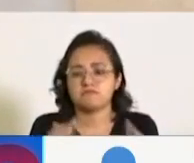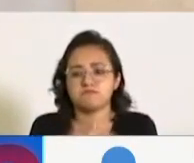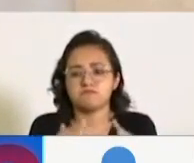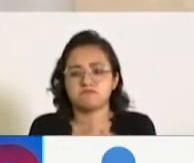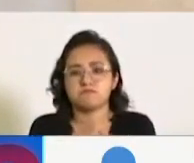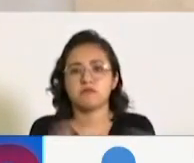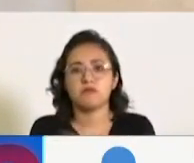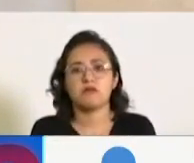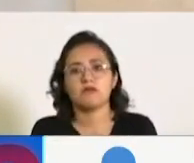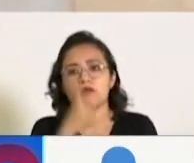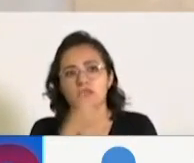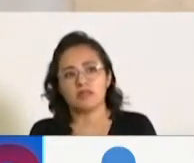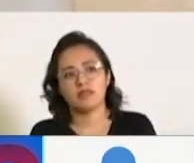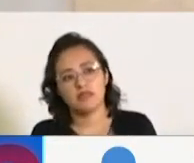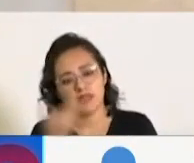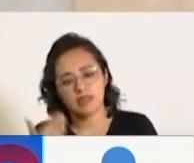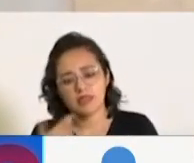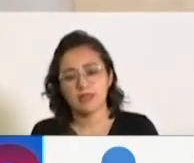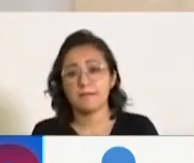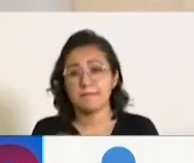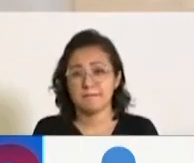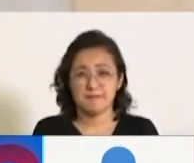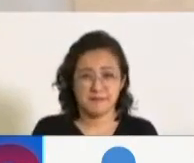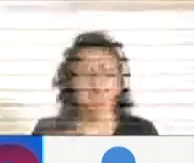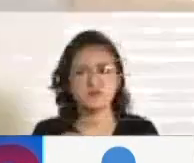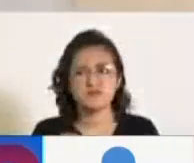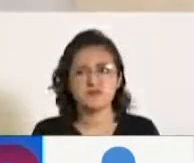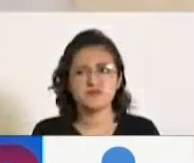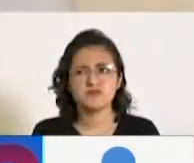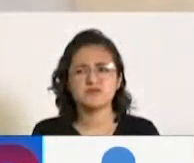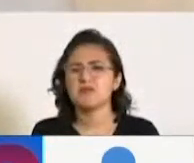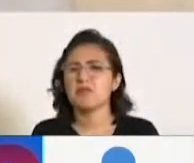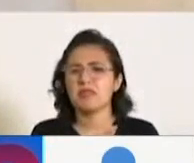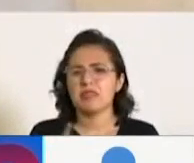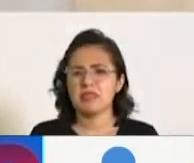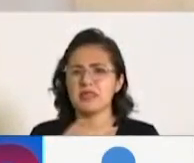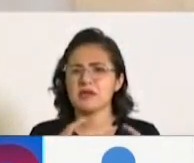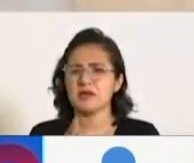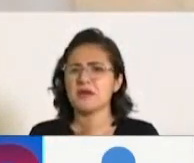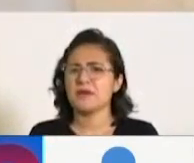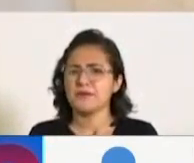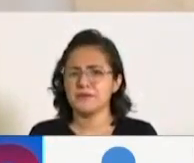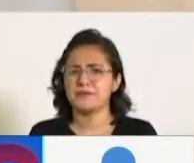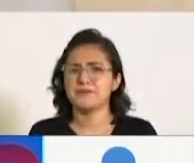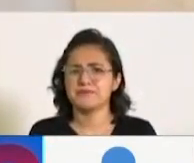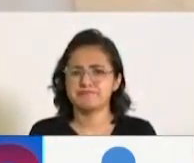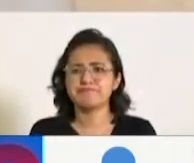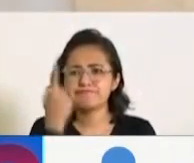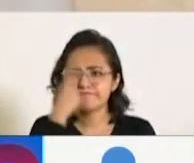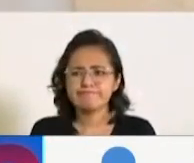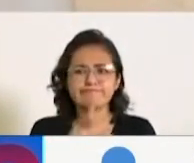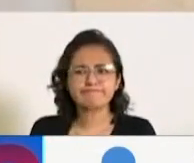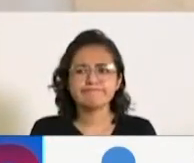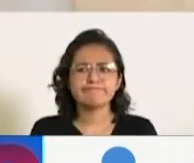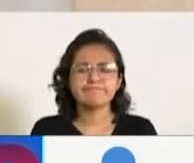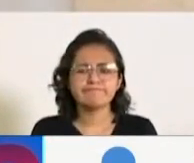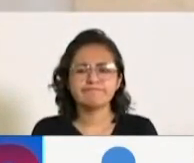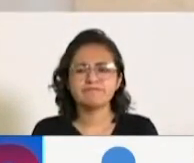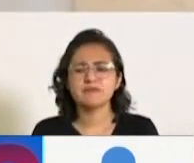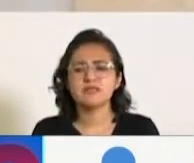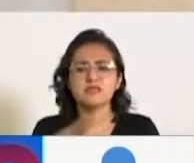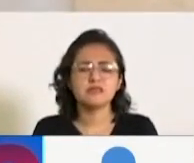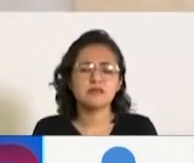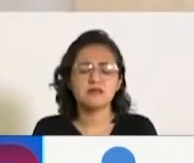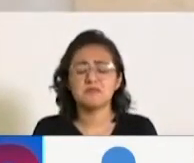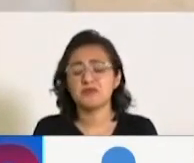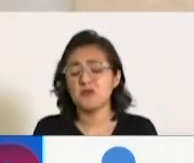de la medida que tuvimos en los meses previos. Debemos de prevenirnos para que no tengamos un cierre de